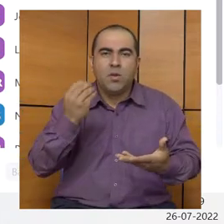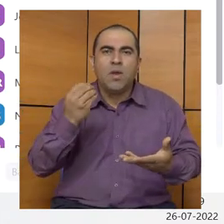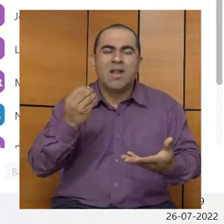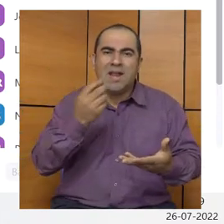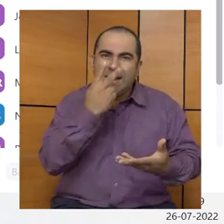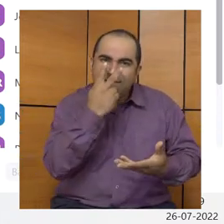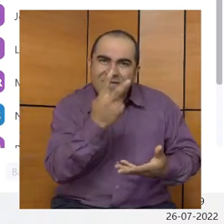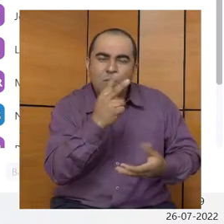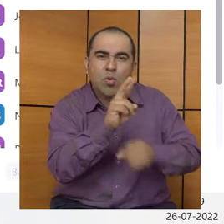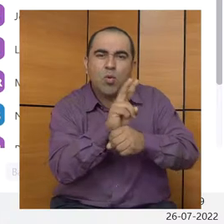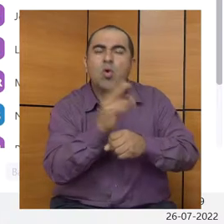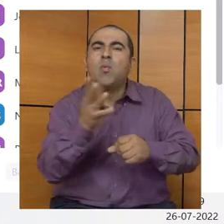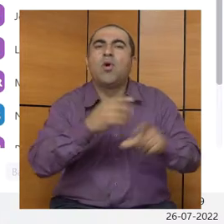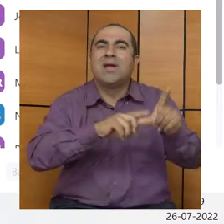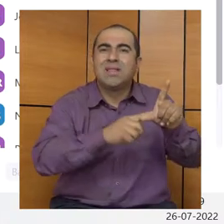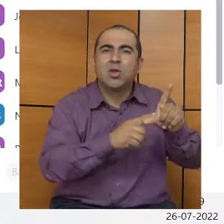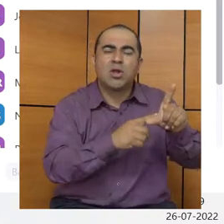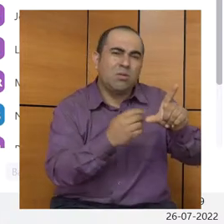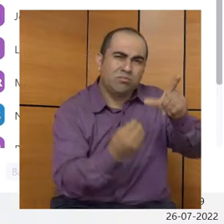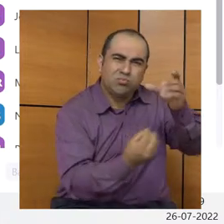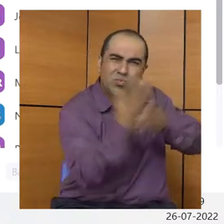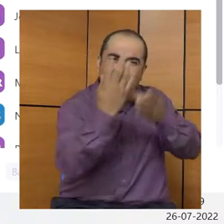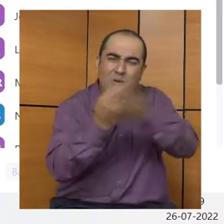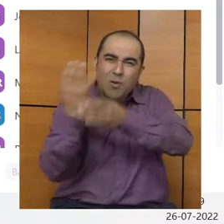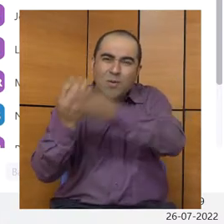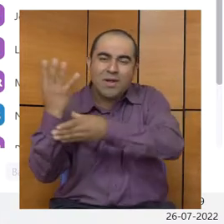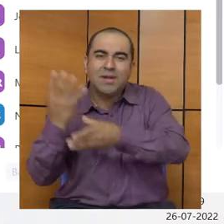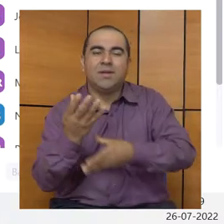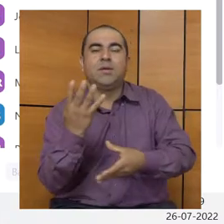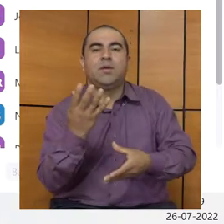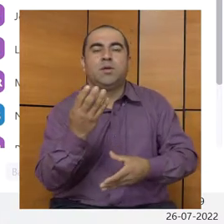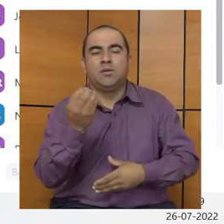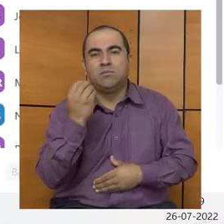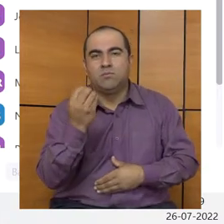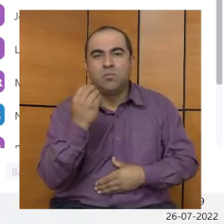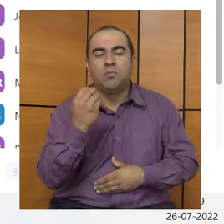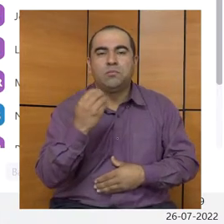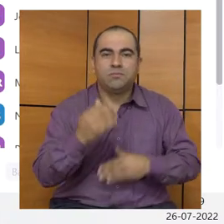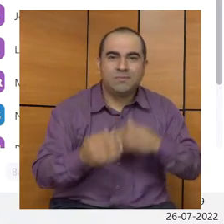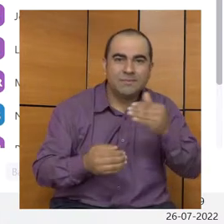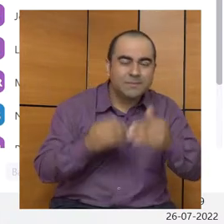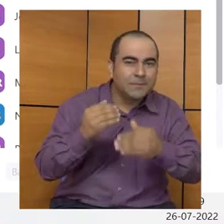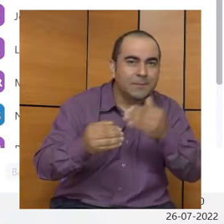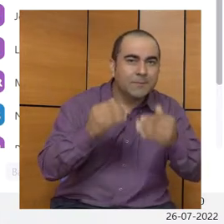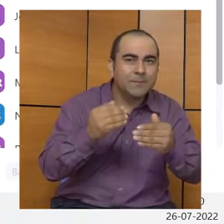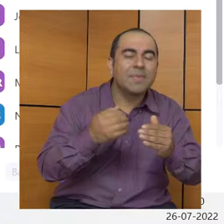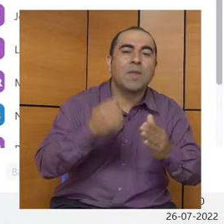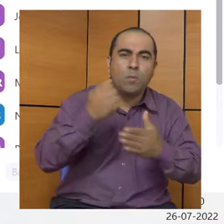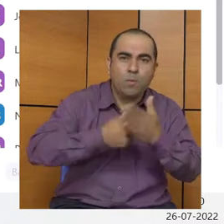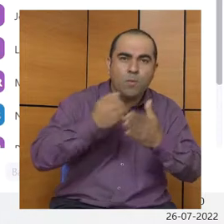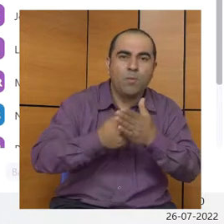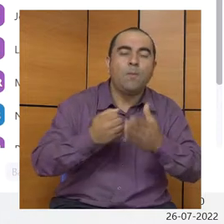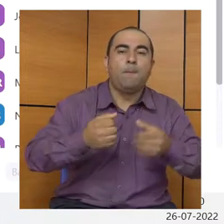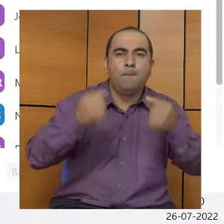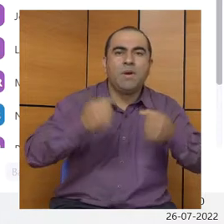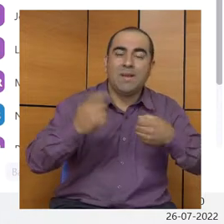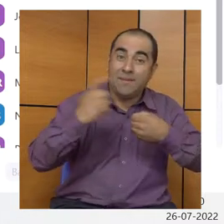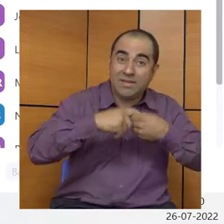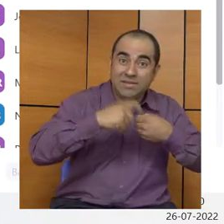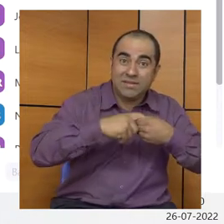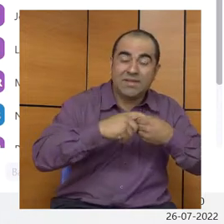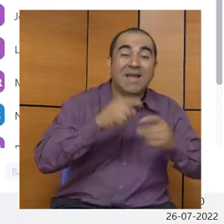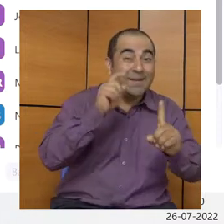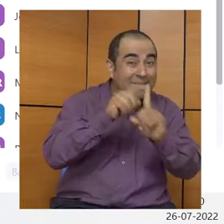que es el tema de tecnología. Bueno, y agradecer que esta tecnología nos permita comunicarnos y poder participar en esta actividad. Yo